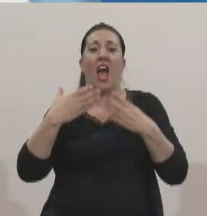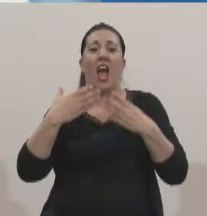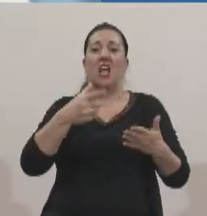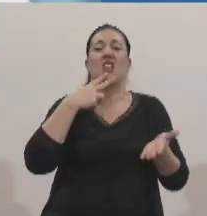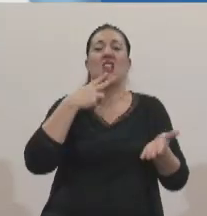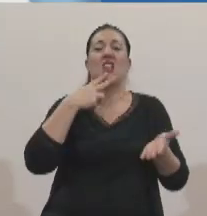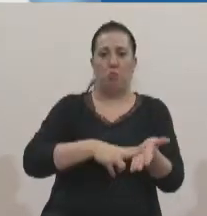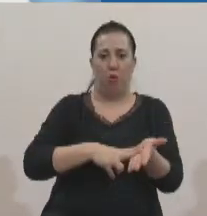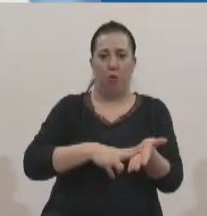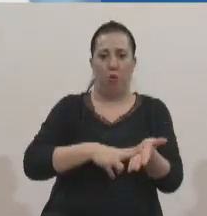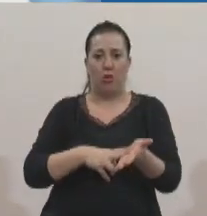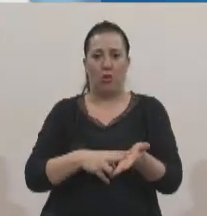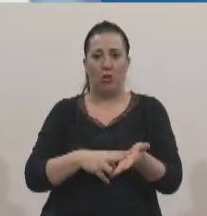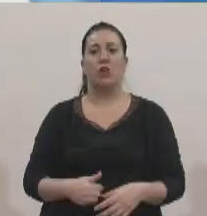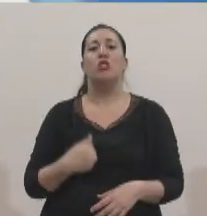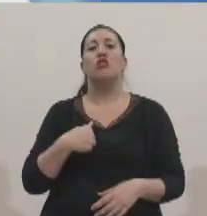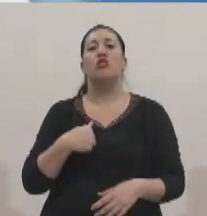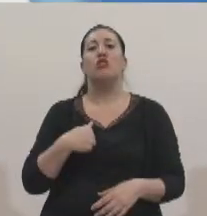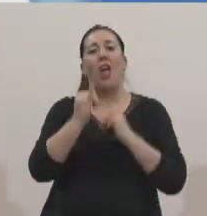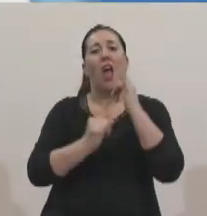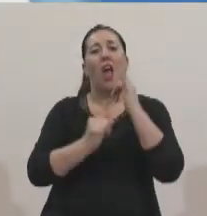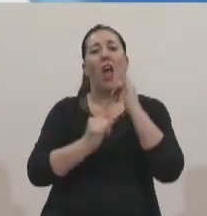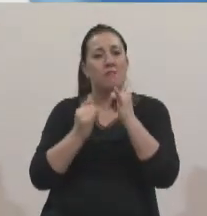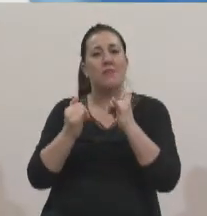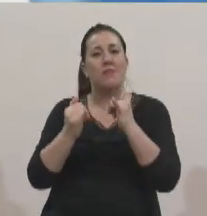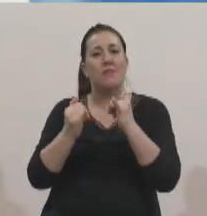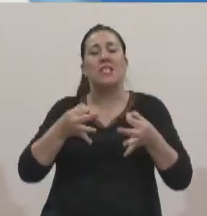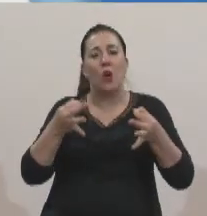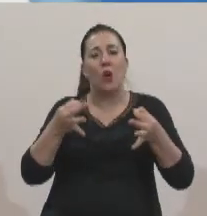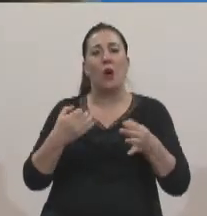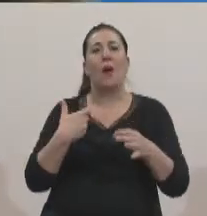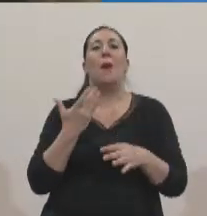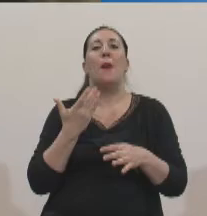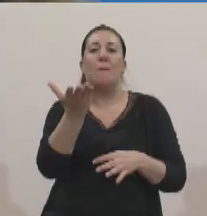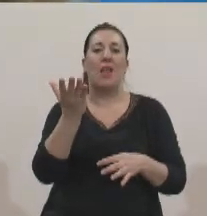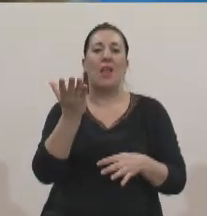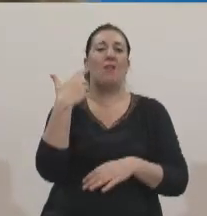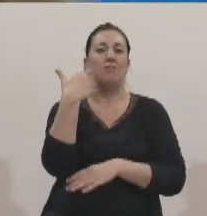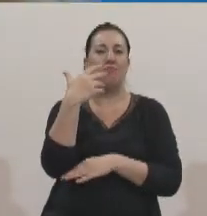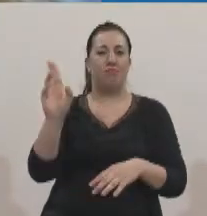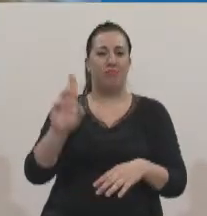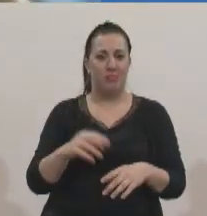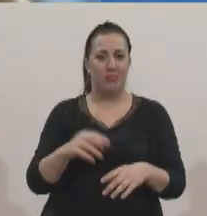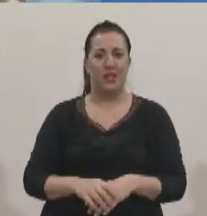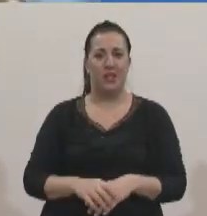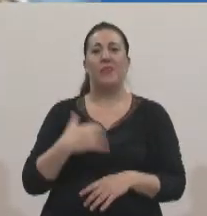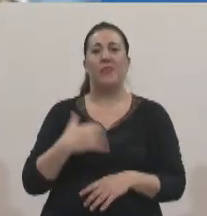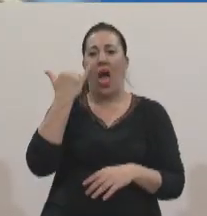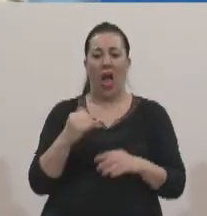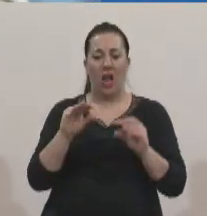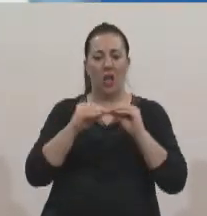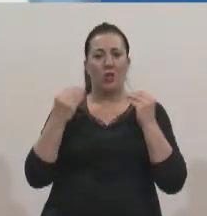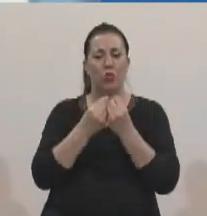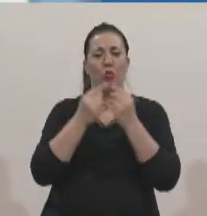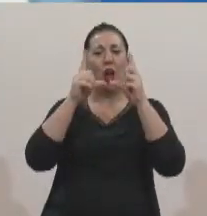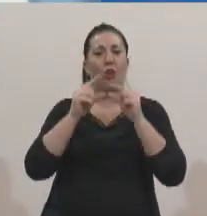acá quería compartir este con mis pares, pero seguramente pediré insertar, porque tenía números de lo que